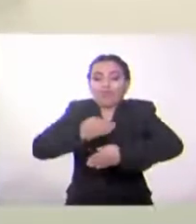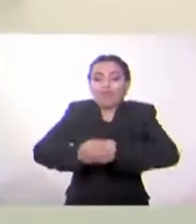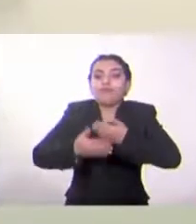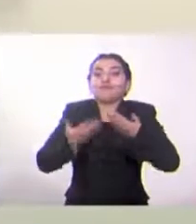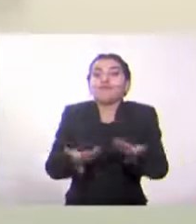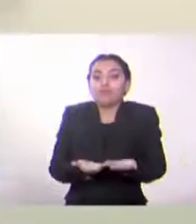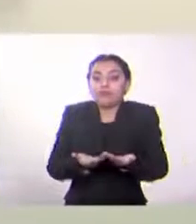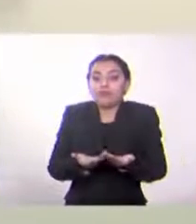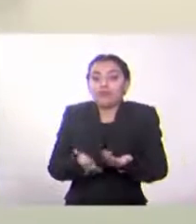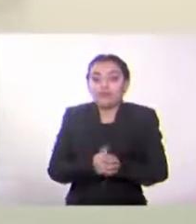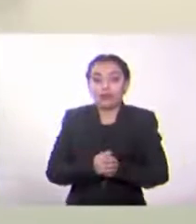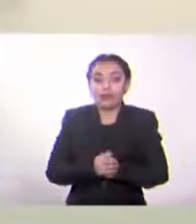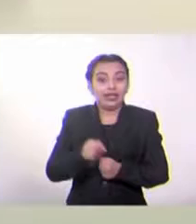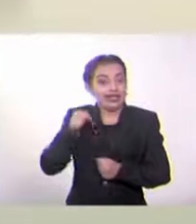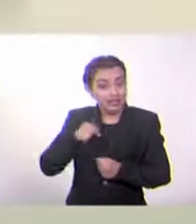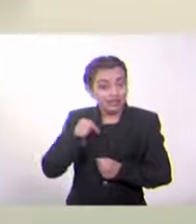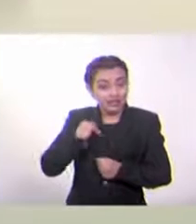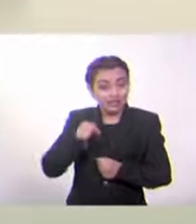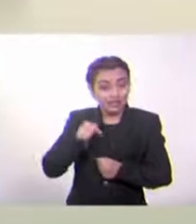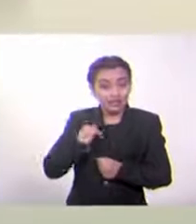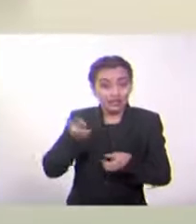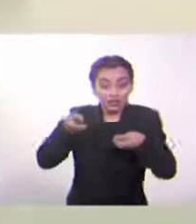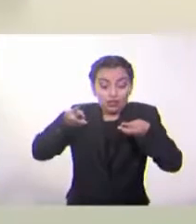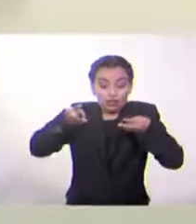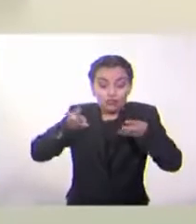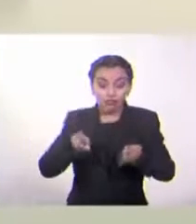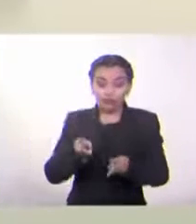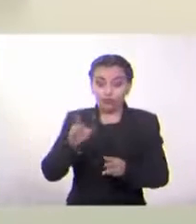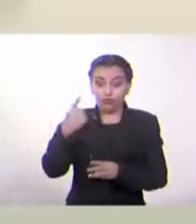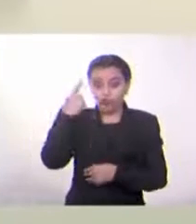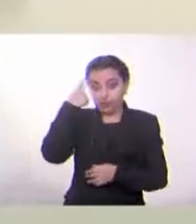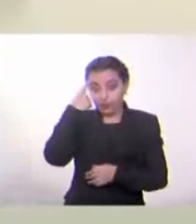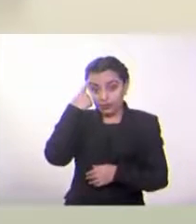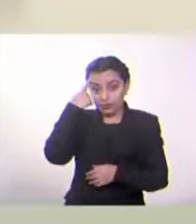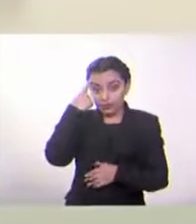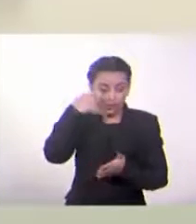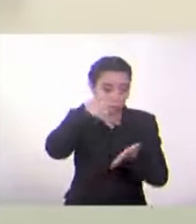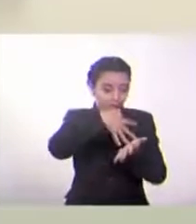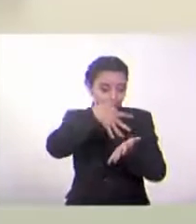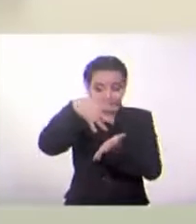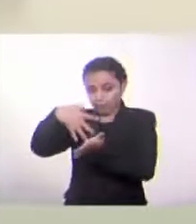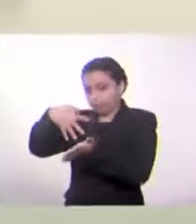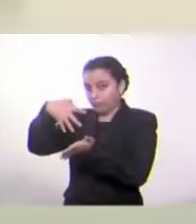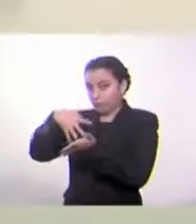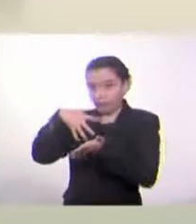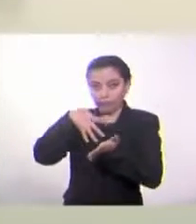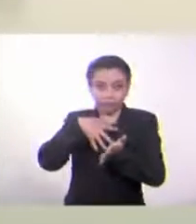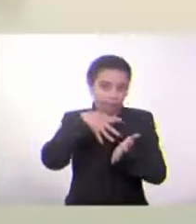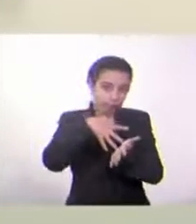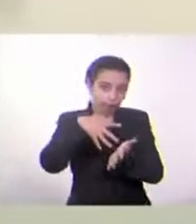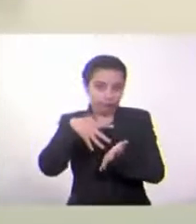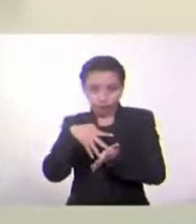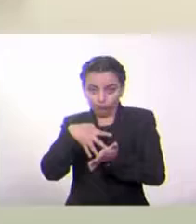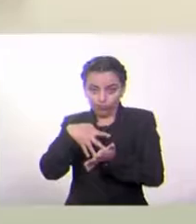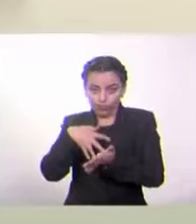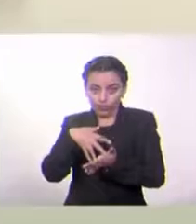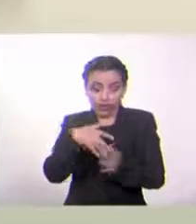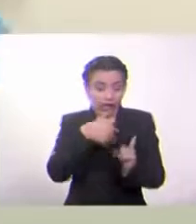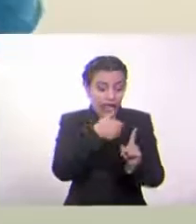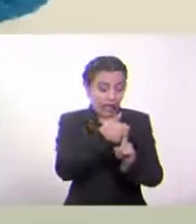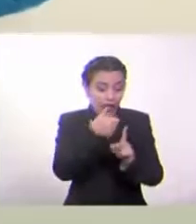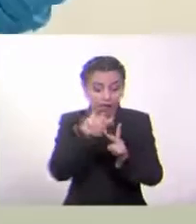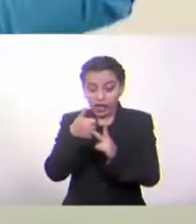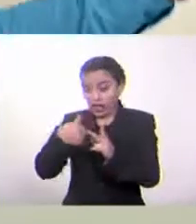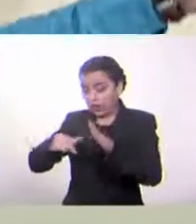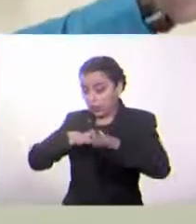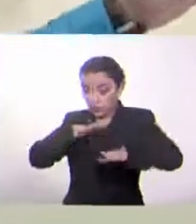en realidad son la forma de pensar de los pueblos. Es por ello que cada civilización tiene mitos propios,